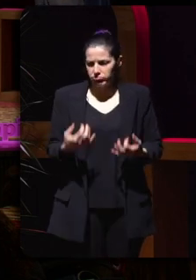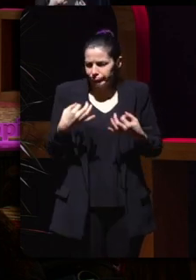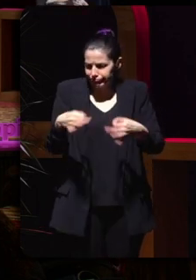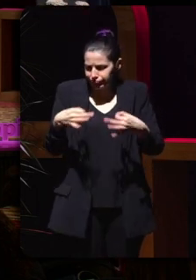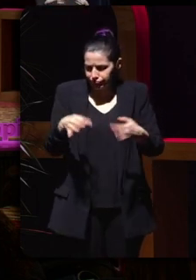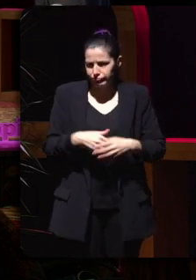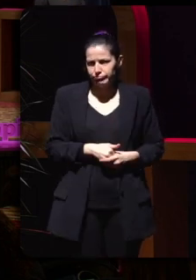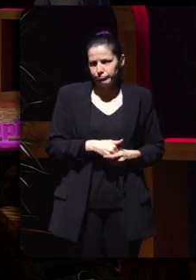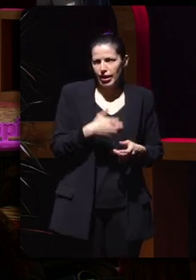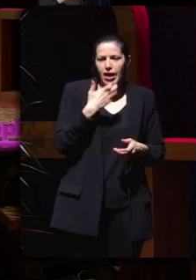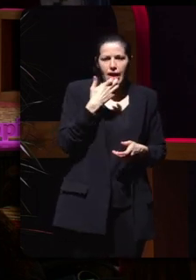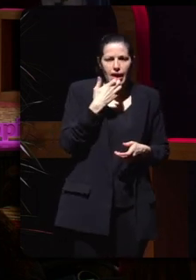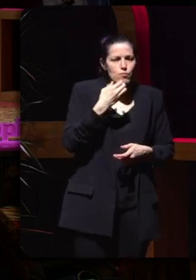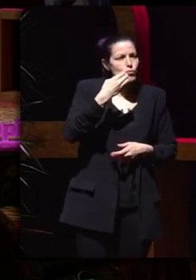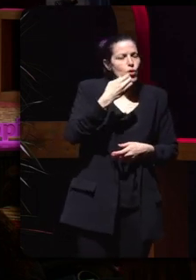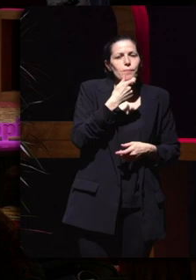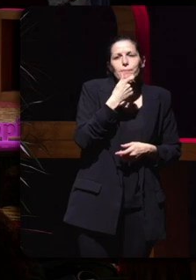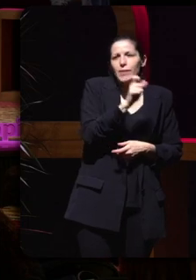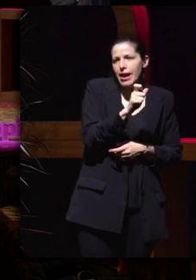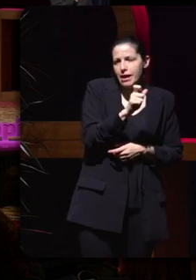digas búcaro si puedes decir jarrón